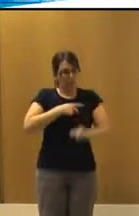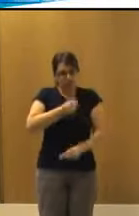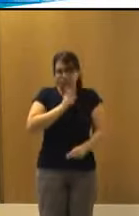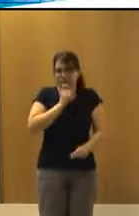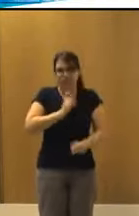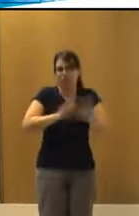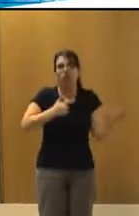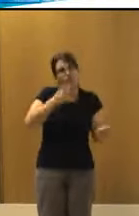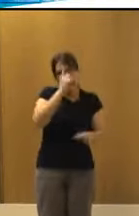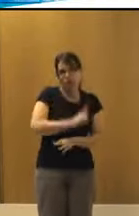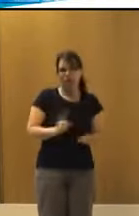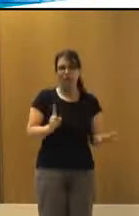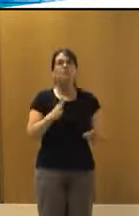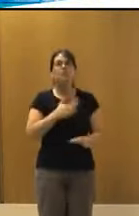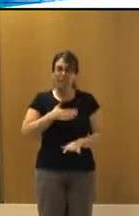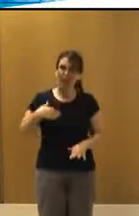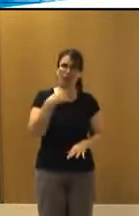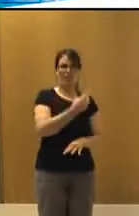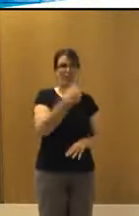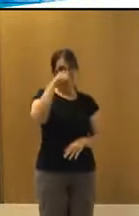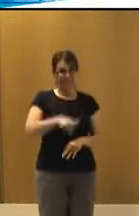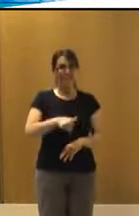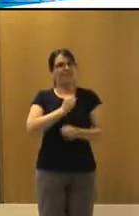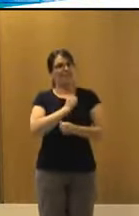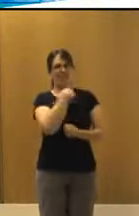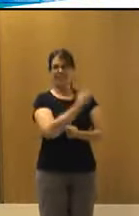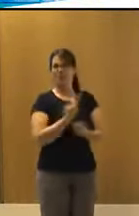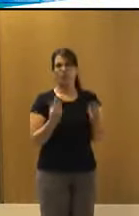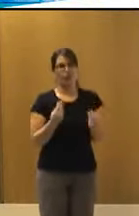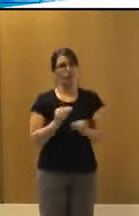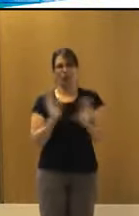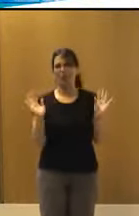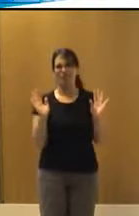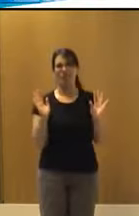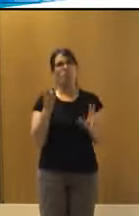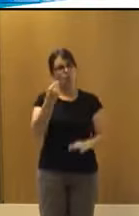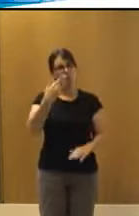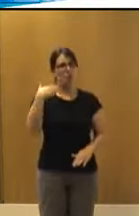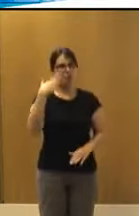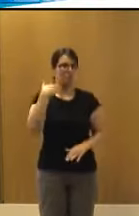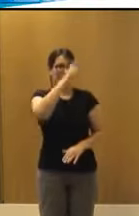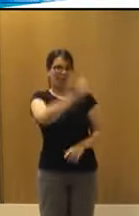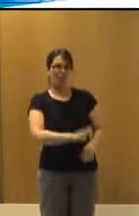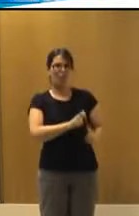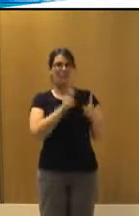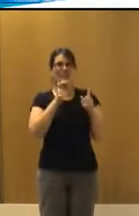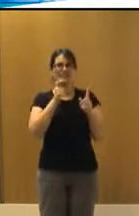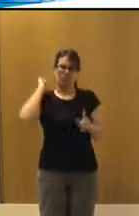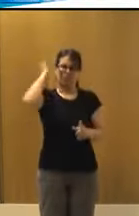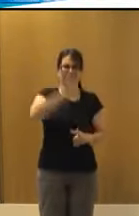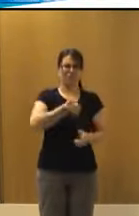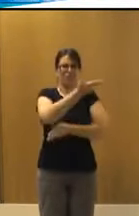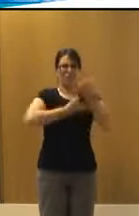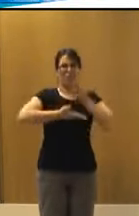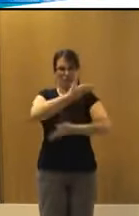difícil pronunciarlo, pero lo que sí quiero decirte, Manuel, es que en este centro se te quiere, que te tenemos mucho aprecio y que